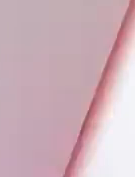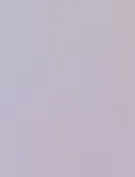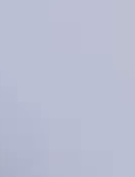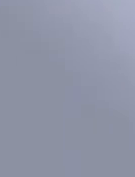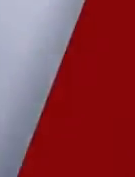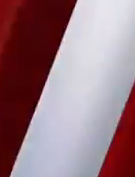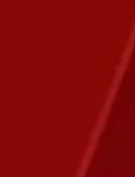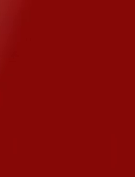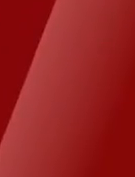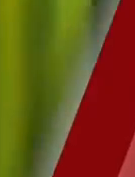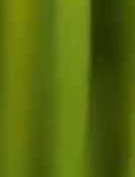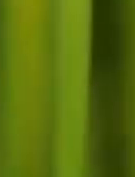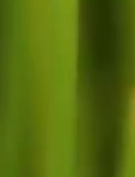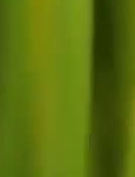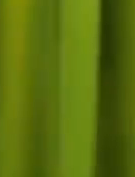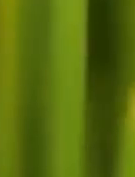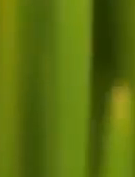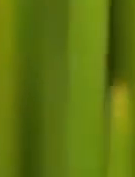salvando al planeta.